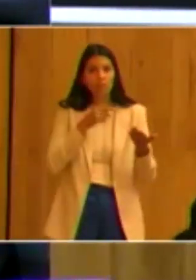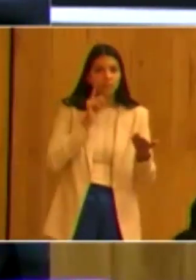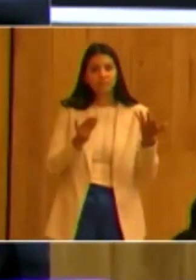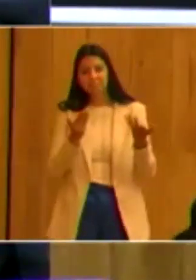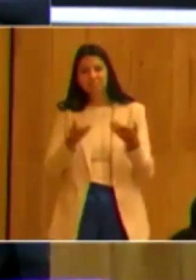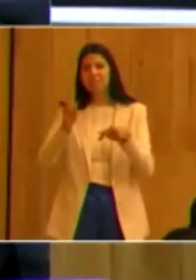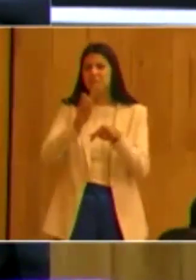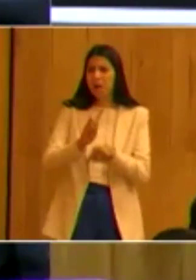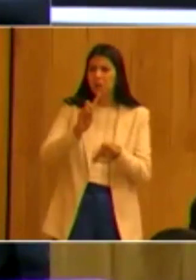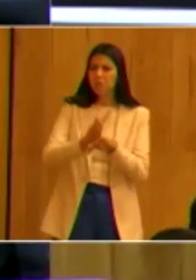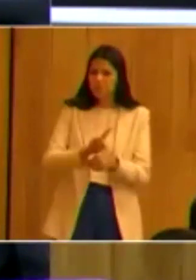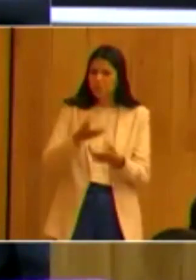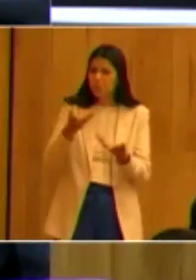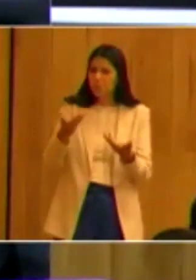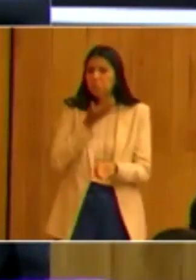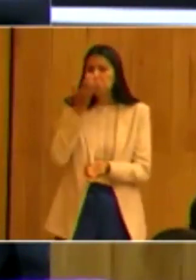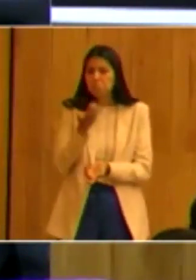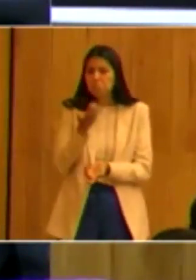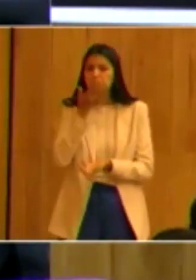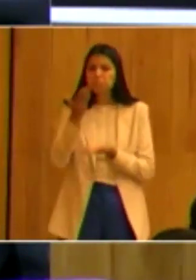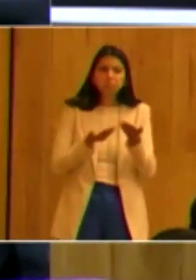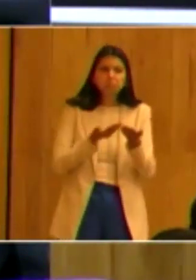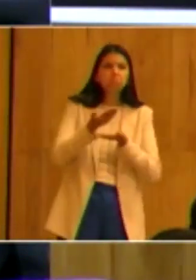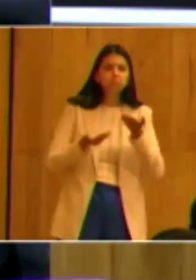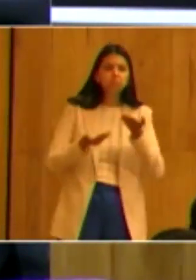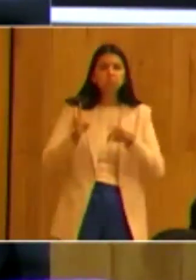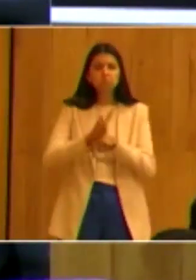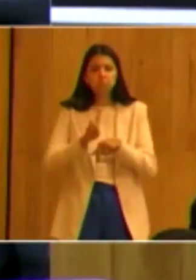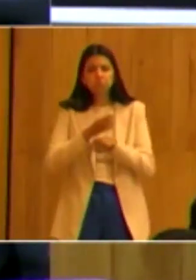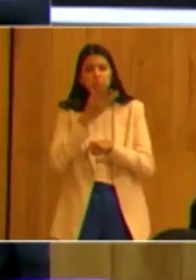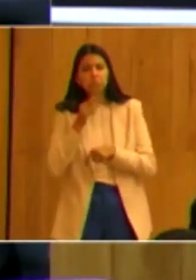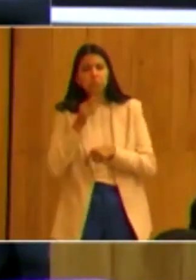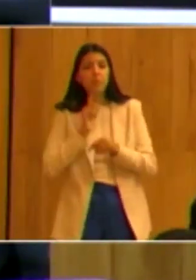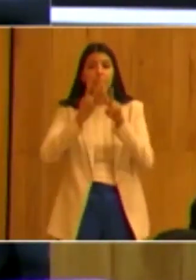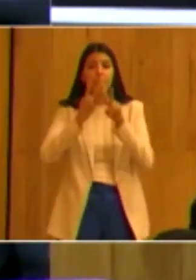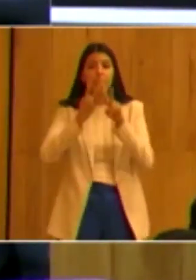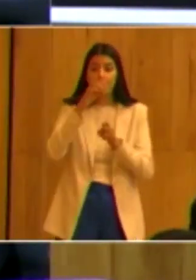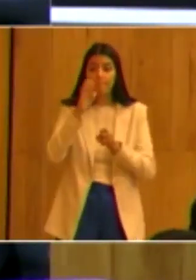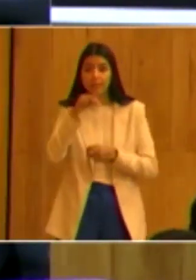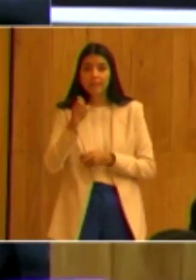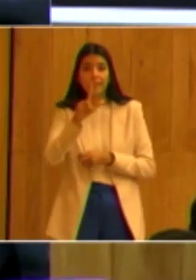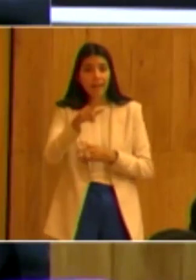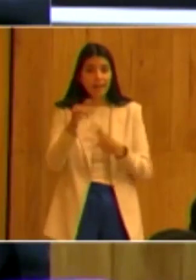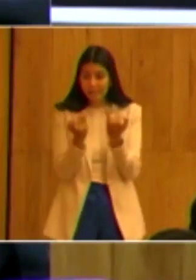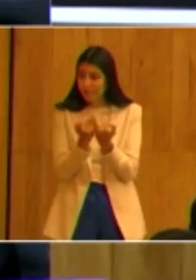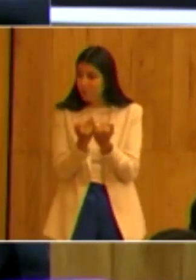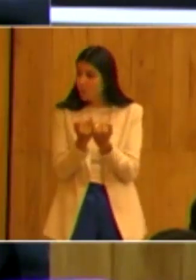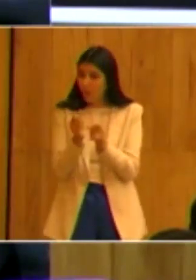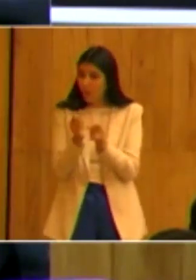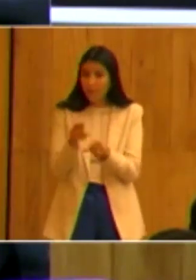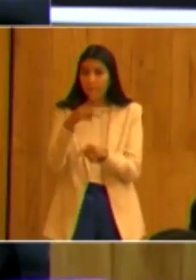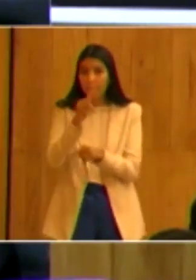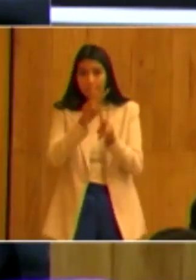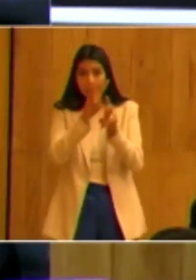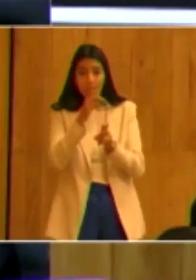convivimos con ellas en el cotidiano. En materia penal no es la excepción, en materia penal también, solo que la